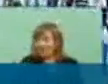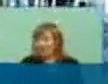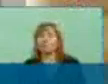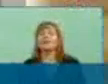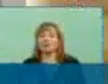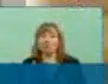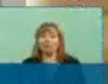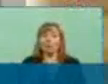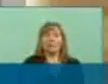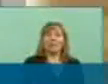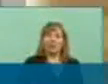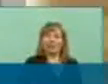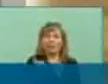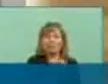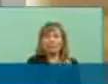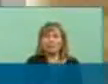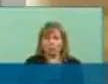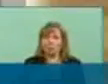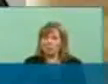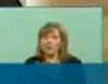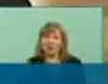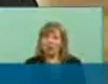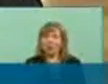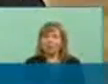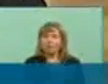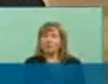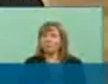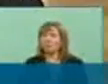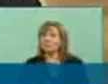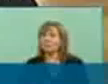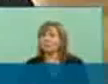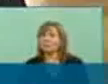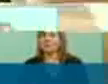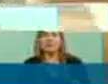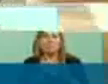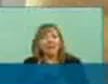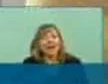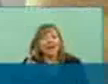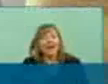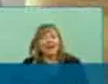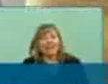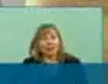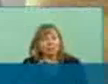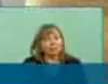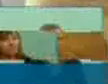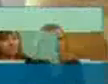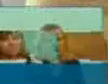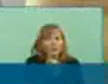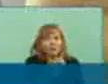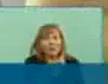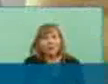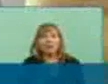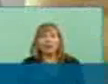Yo le pido, para finalizar, que a esa Argentina